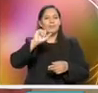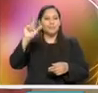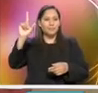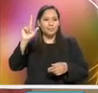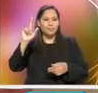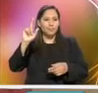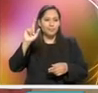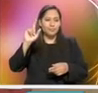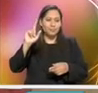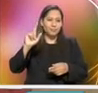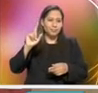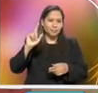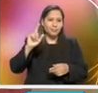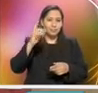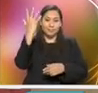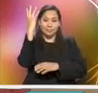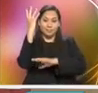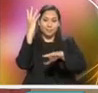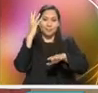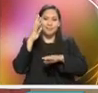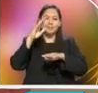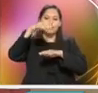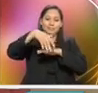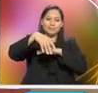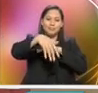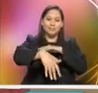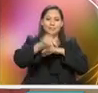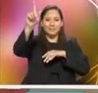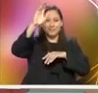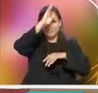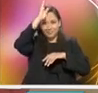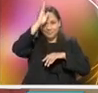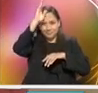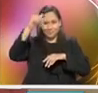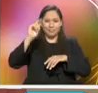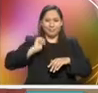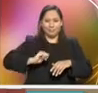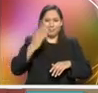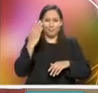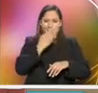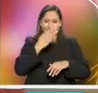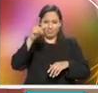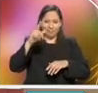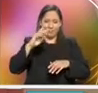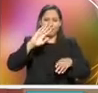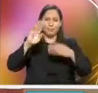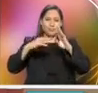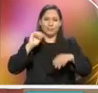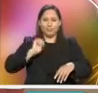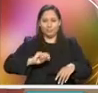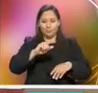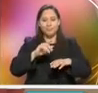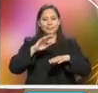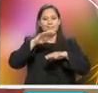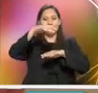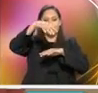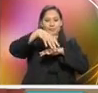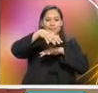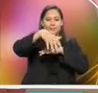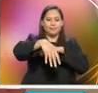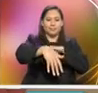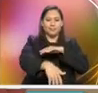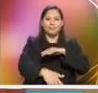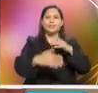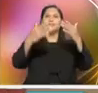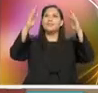famosísimos jardines colgantes de Babilonia, Wow. Una de las maravillas del mundo antiguo, en fin, Sí. como que hay una historia atrás, pero